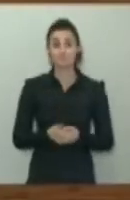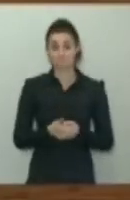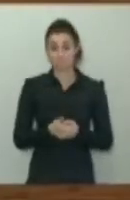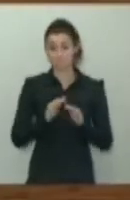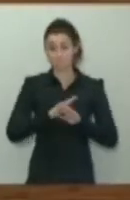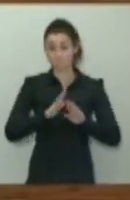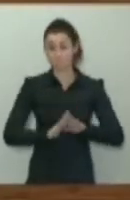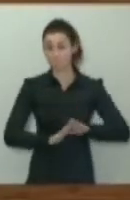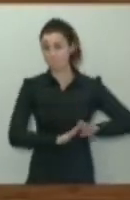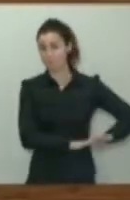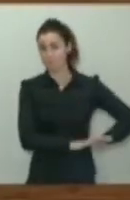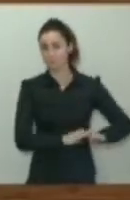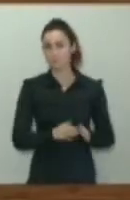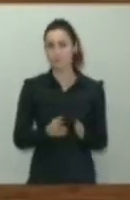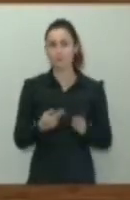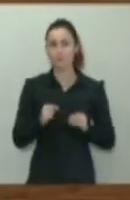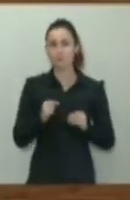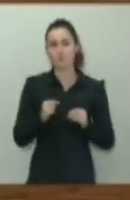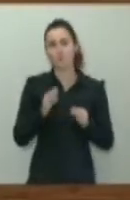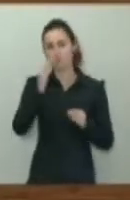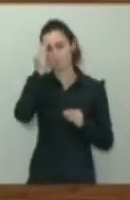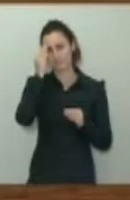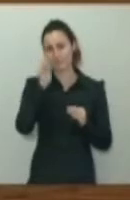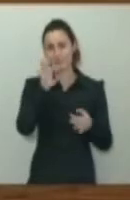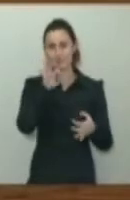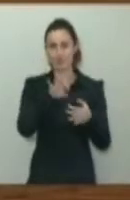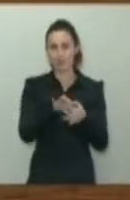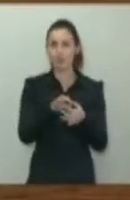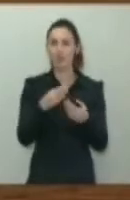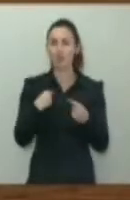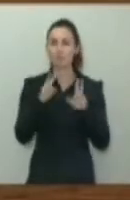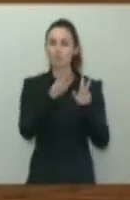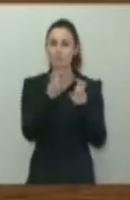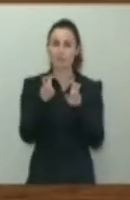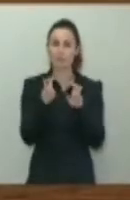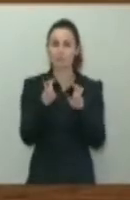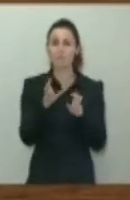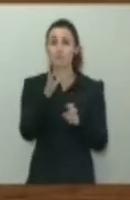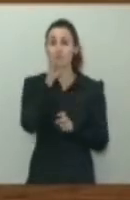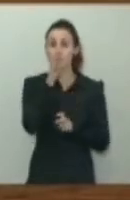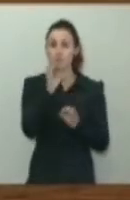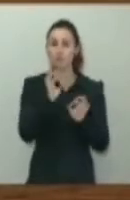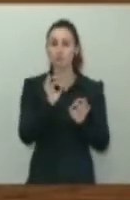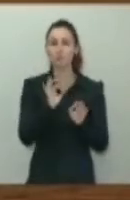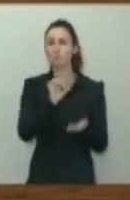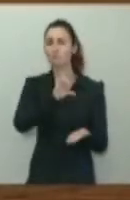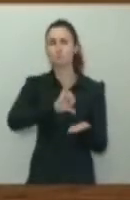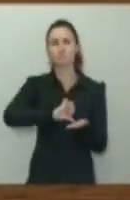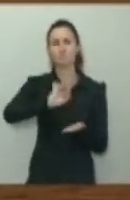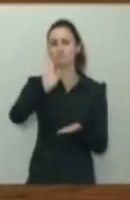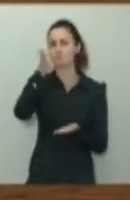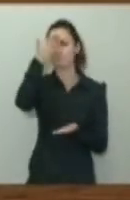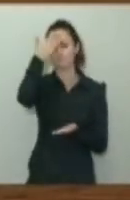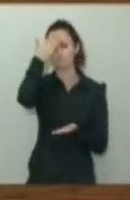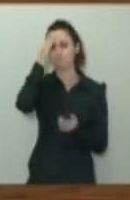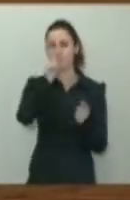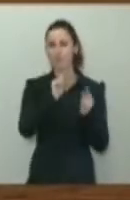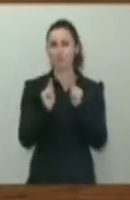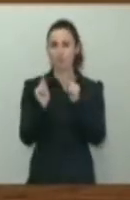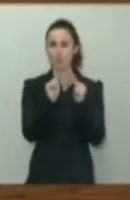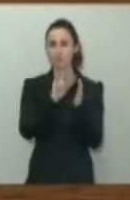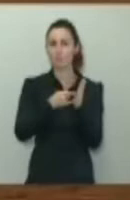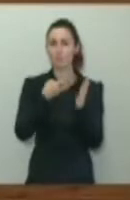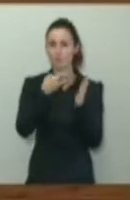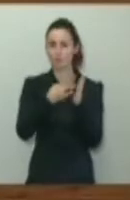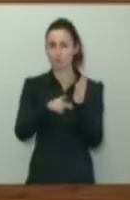Dejando de lado las consideraciones en relación a este asunto, que han sido la parte central de la discusión de este proyecto, he